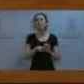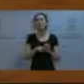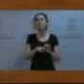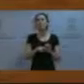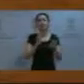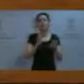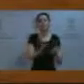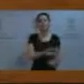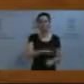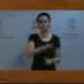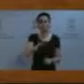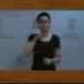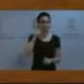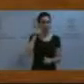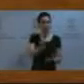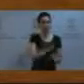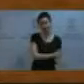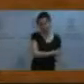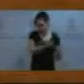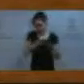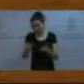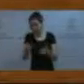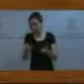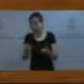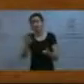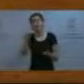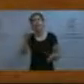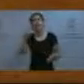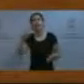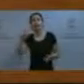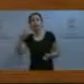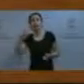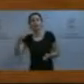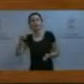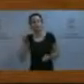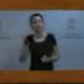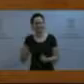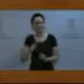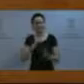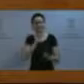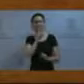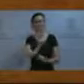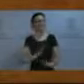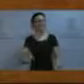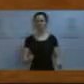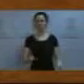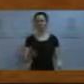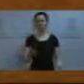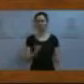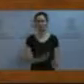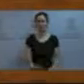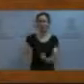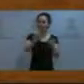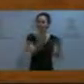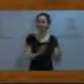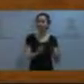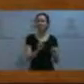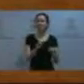al Montepío. Y, mientras tanto, usted guarde silencio. Nos sorprende que no haya salido a defender al organismo